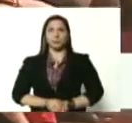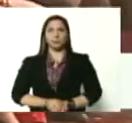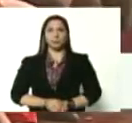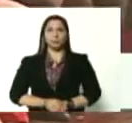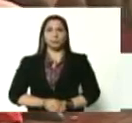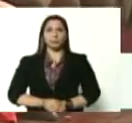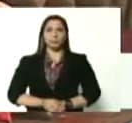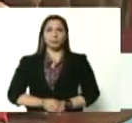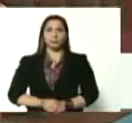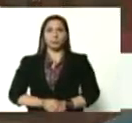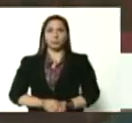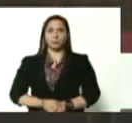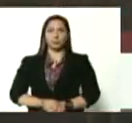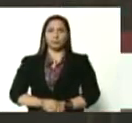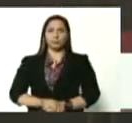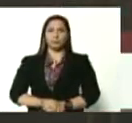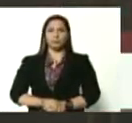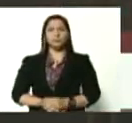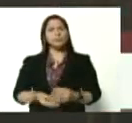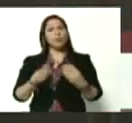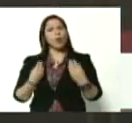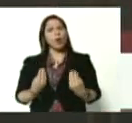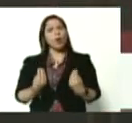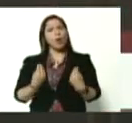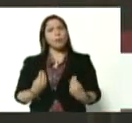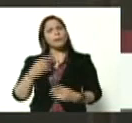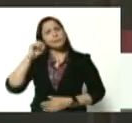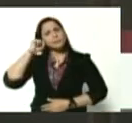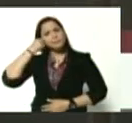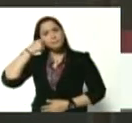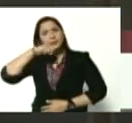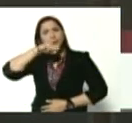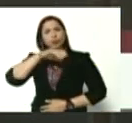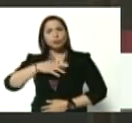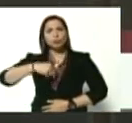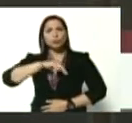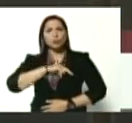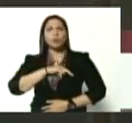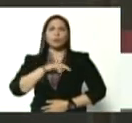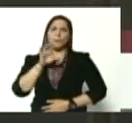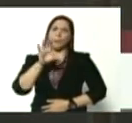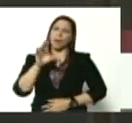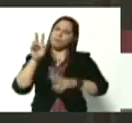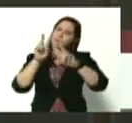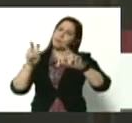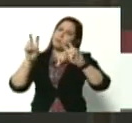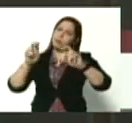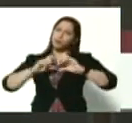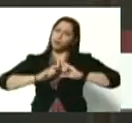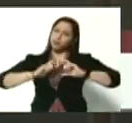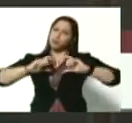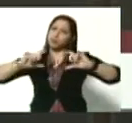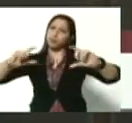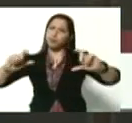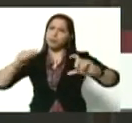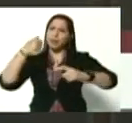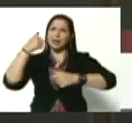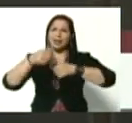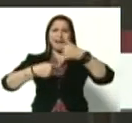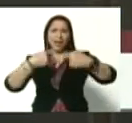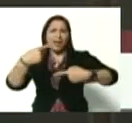no revisa la historia en nuestro país y se enamora no de cada episodio